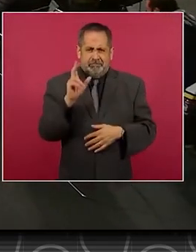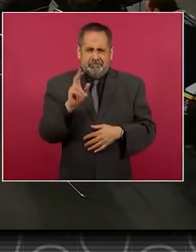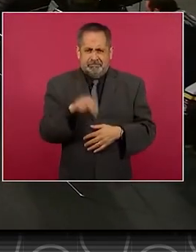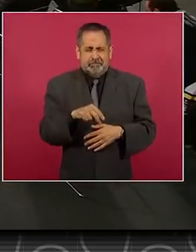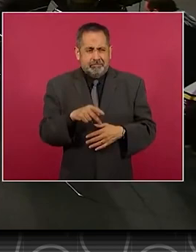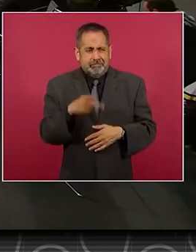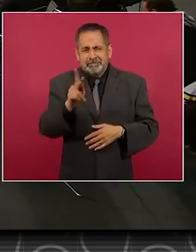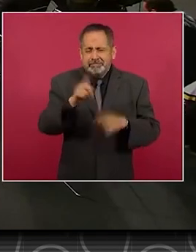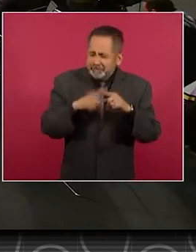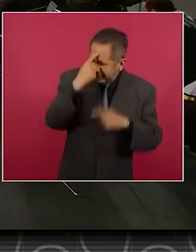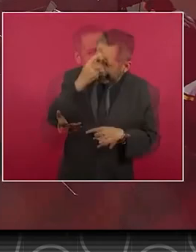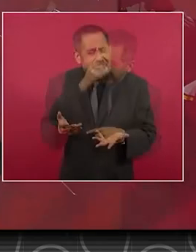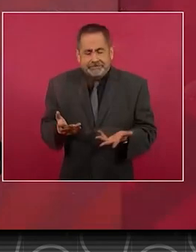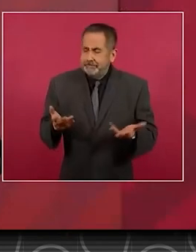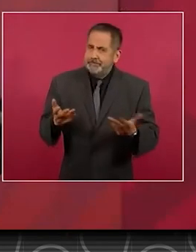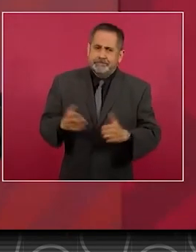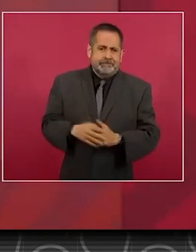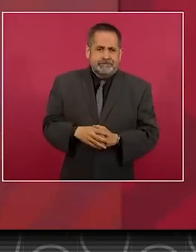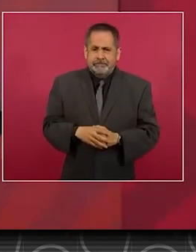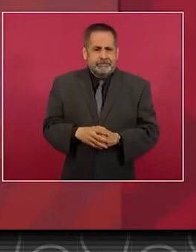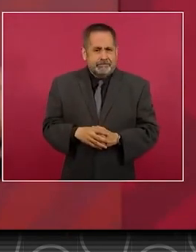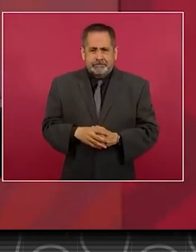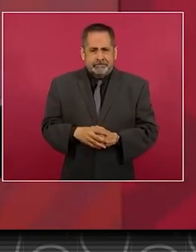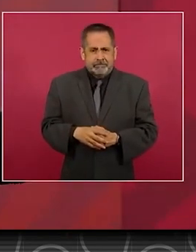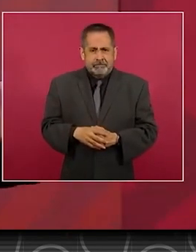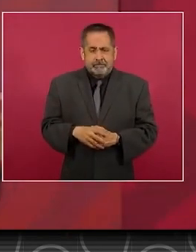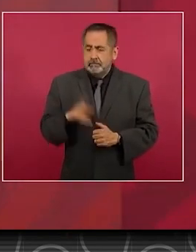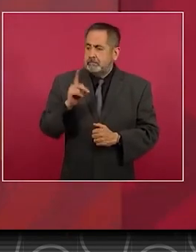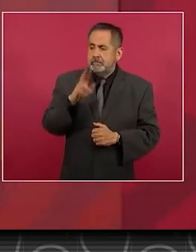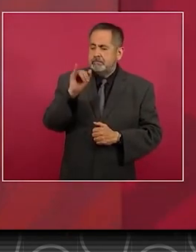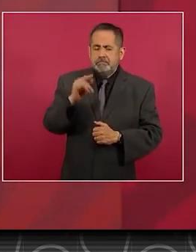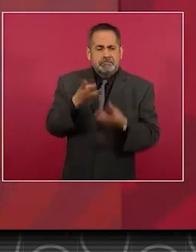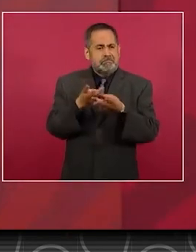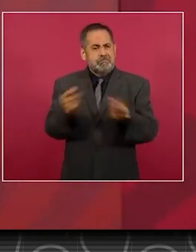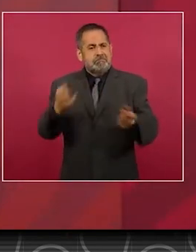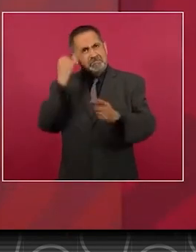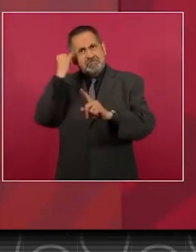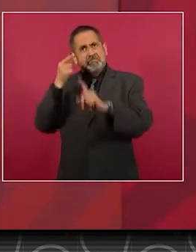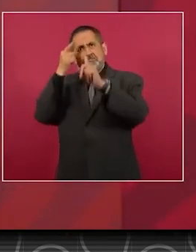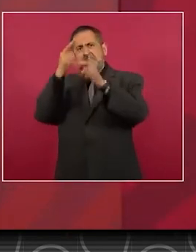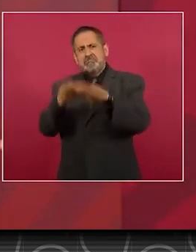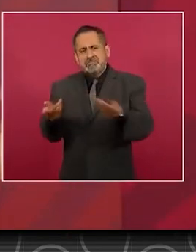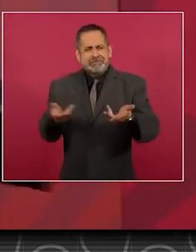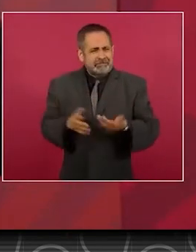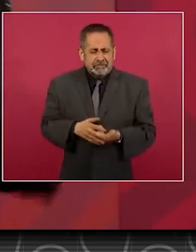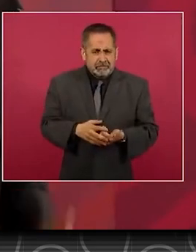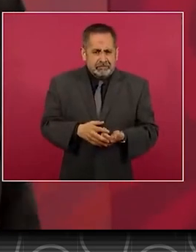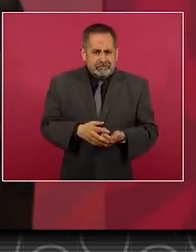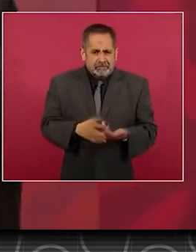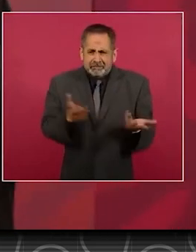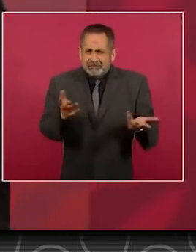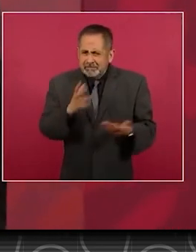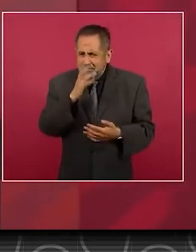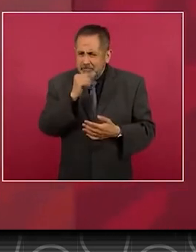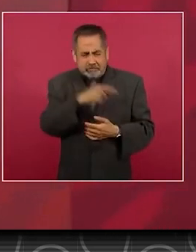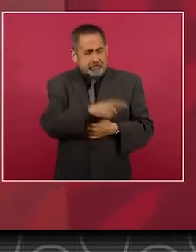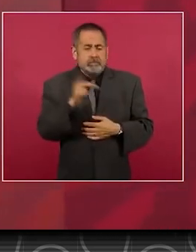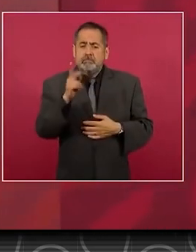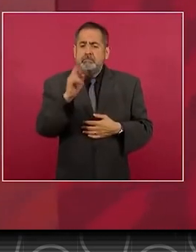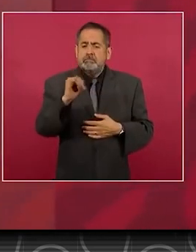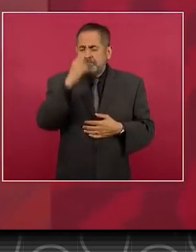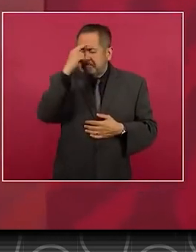Pero el PRI se desdibuja por completo. ¿Qué no podían ellos decir?